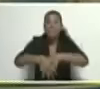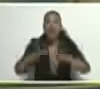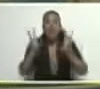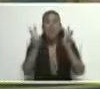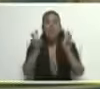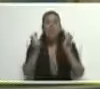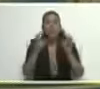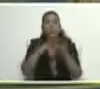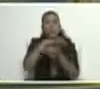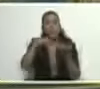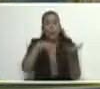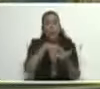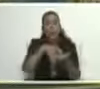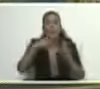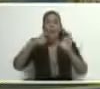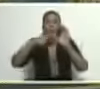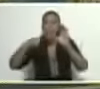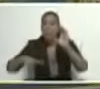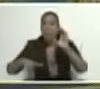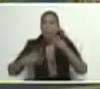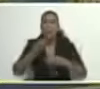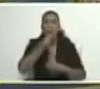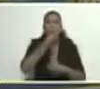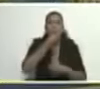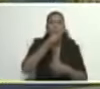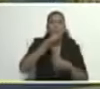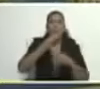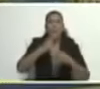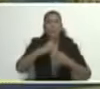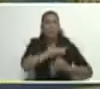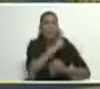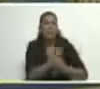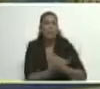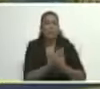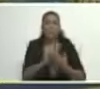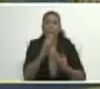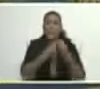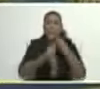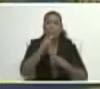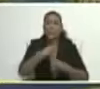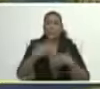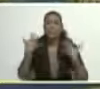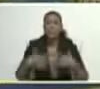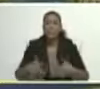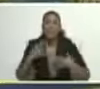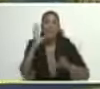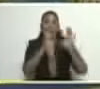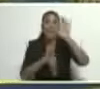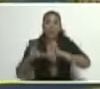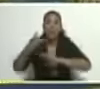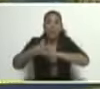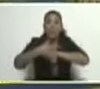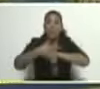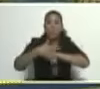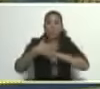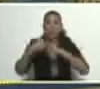temas de la energía, de la alimentación, de la salud, de la educación, de la ciencia, la